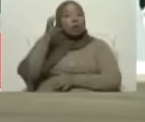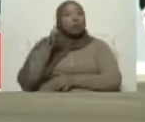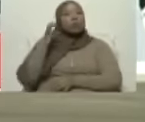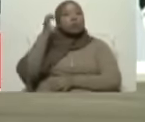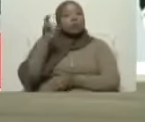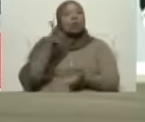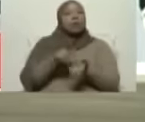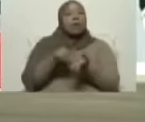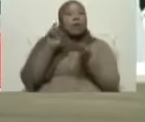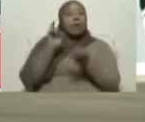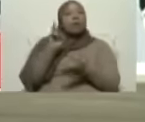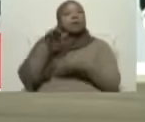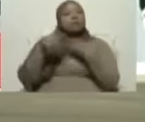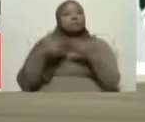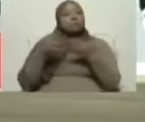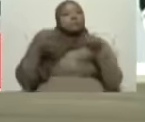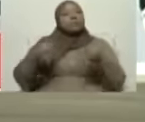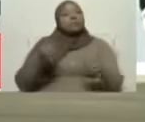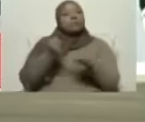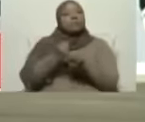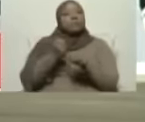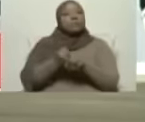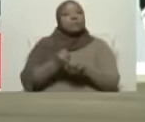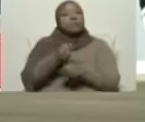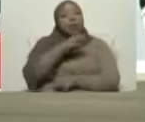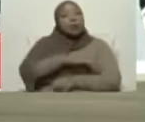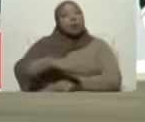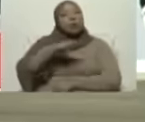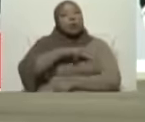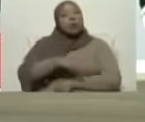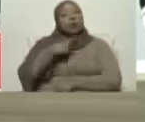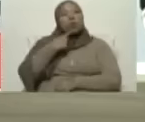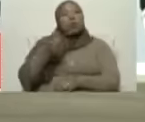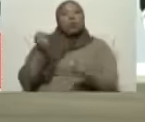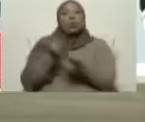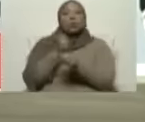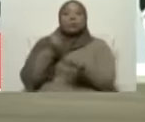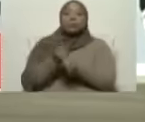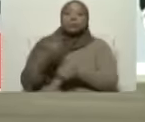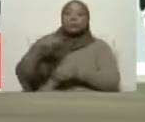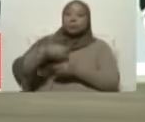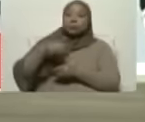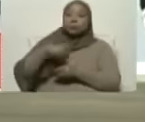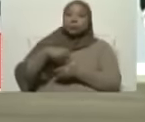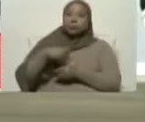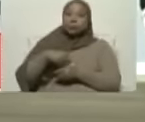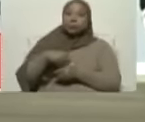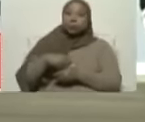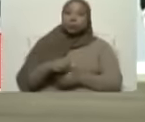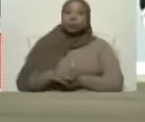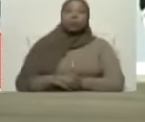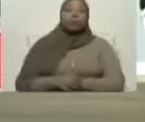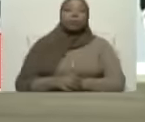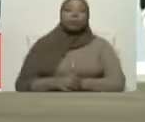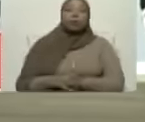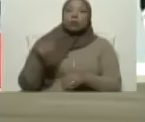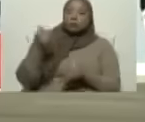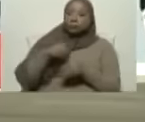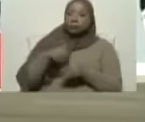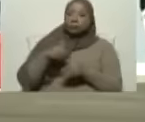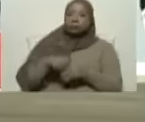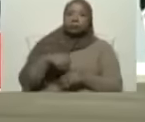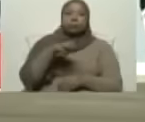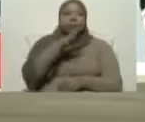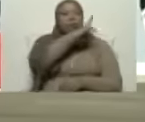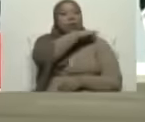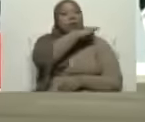que participara a través de una misión de veeduría electoral en las elecciones del cargo